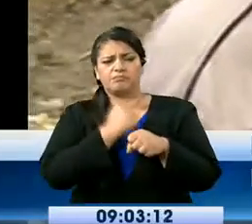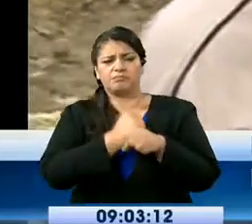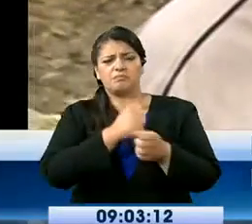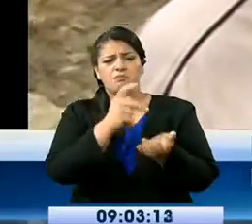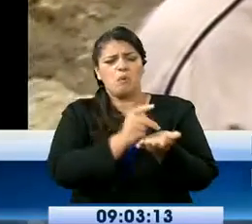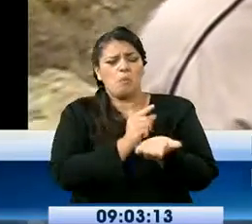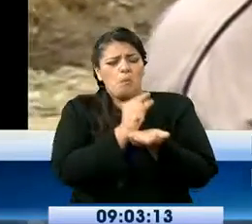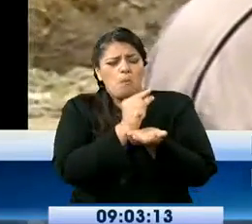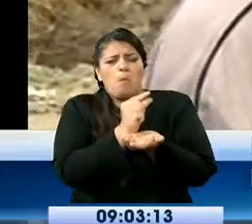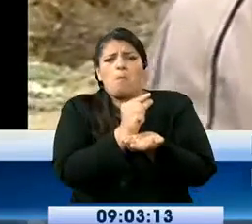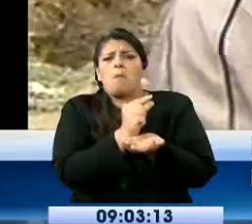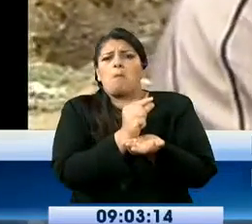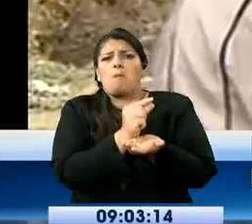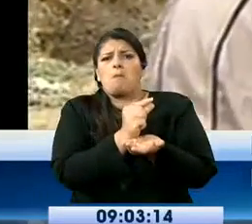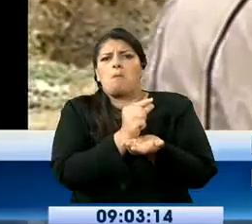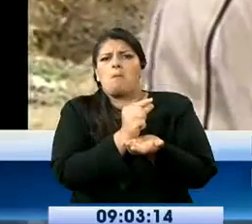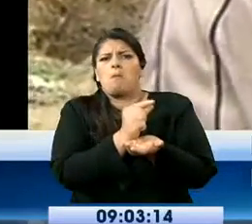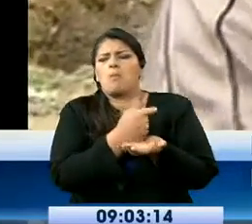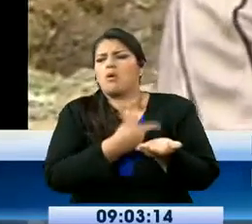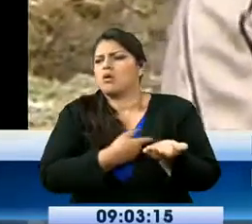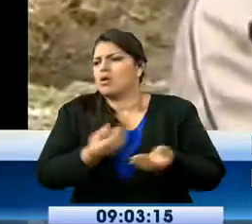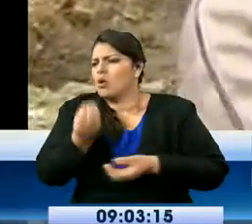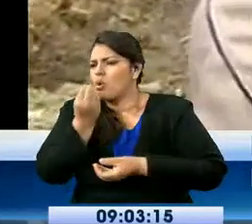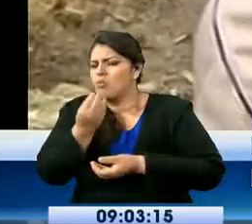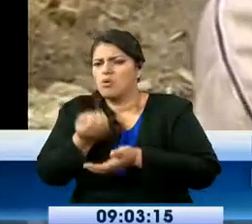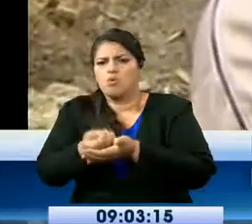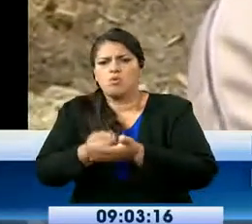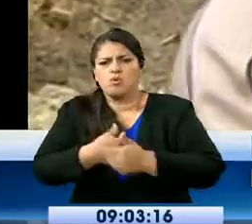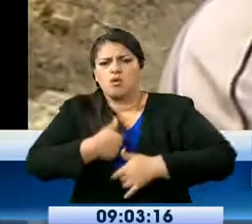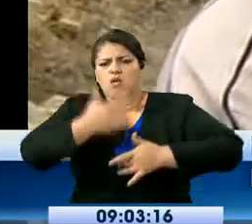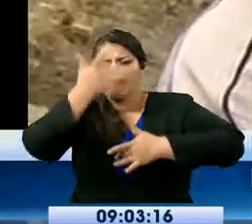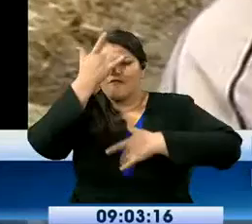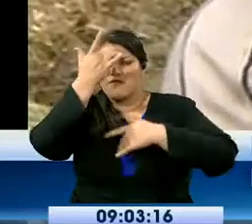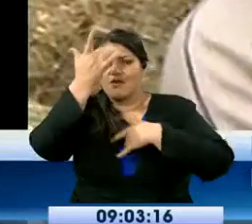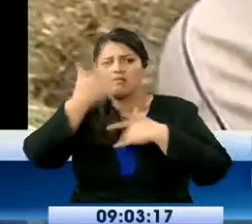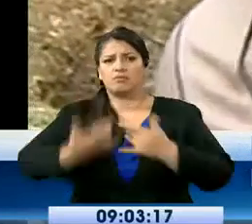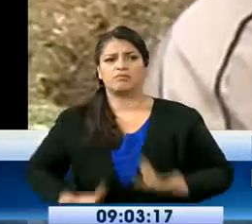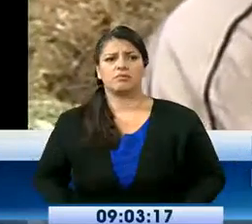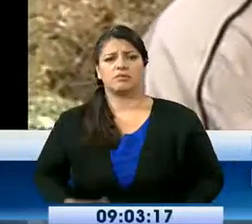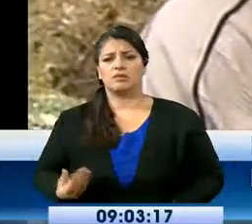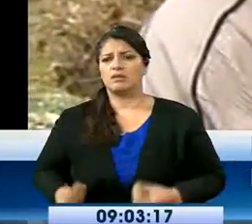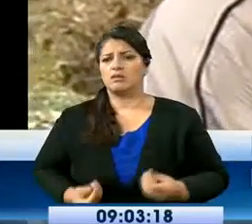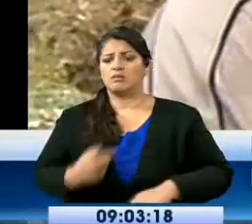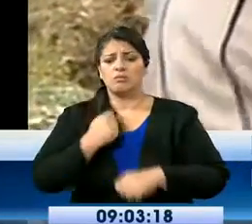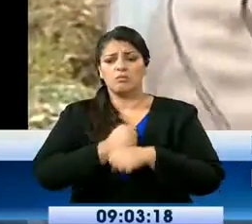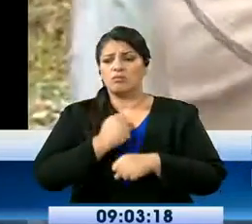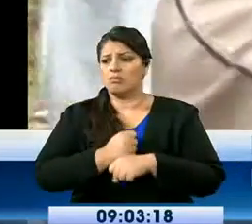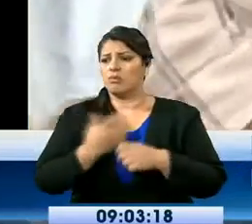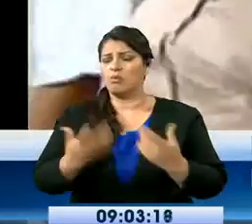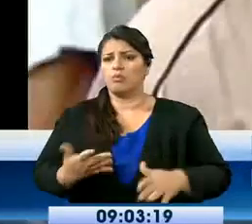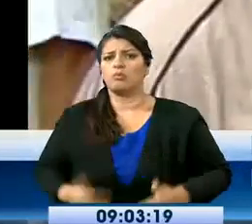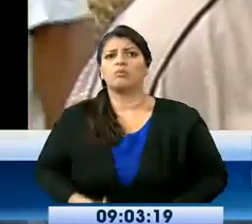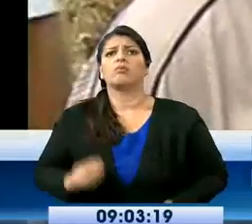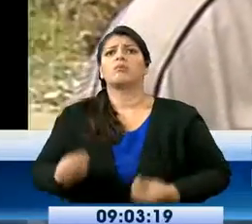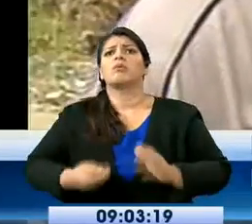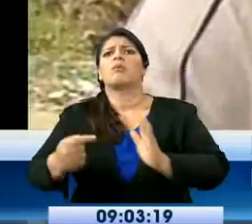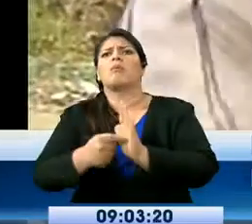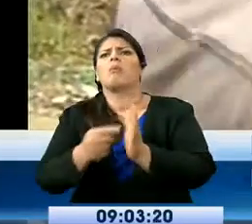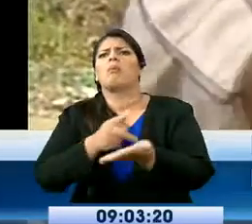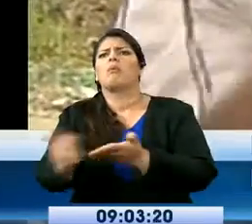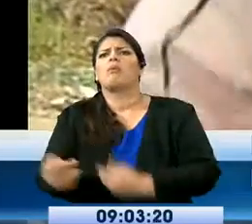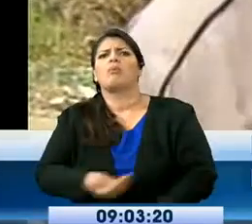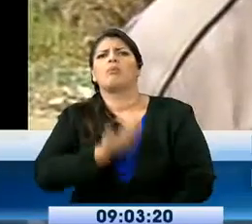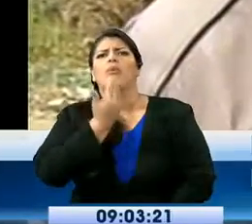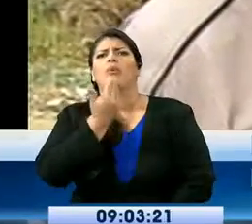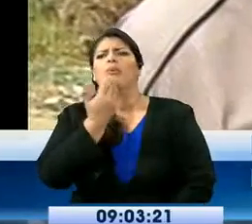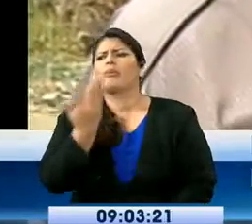día para poder comer, y yo estoy enfermo, a mí me van a operar, o yo, y ahorita no estoy trabajando, ¿y cómo hago para pagar esa luz? Iré a